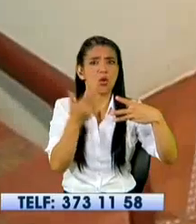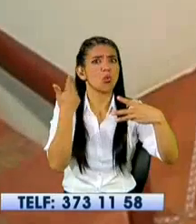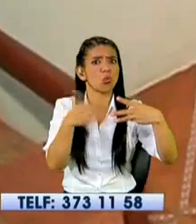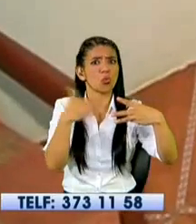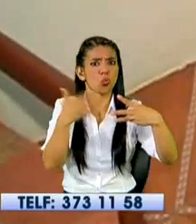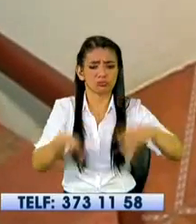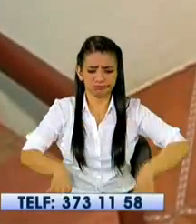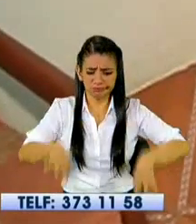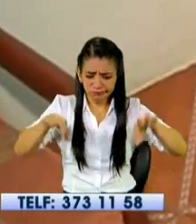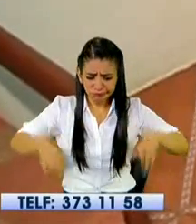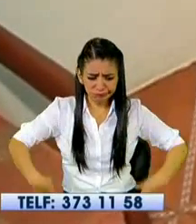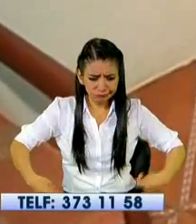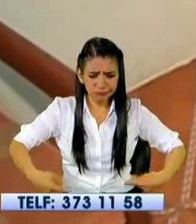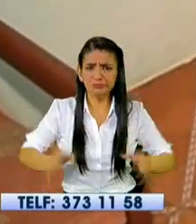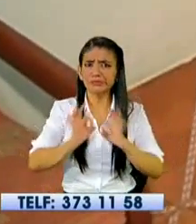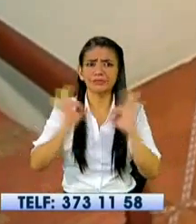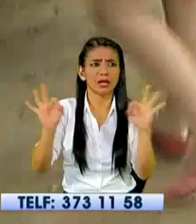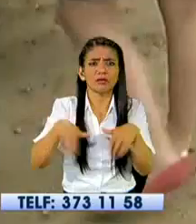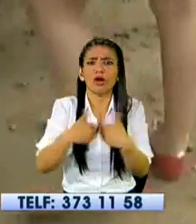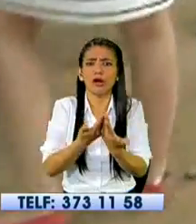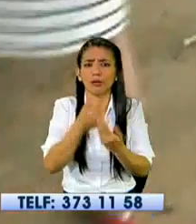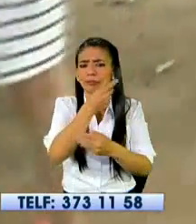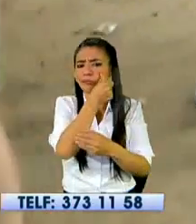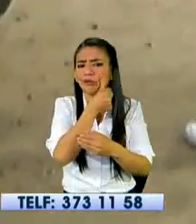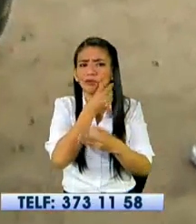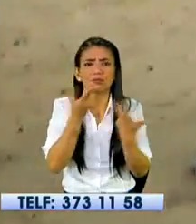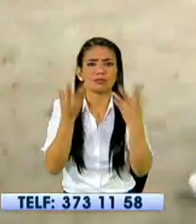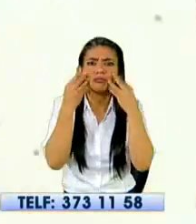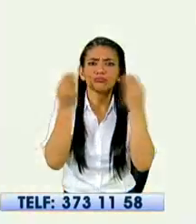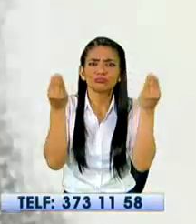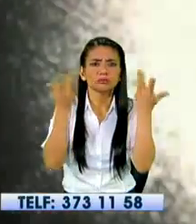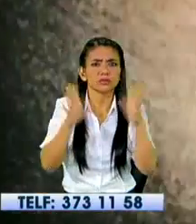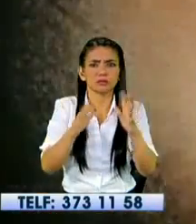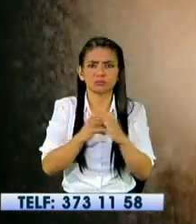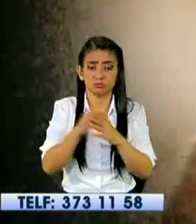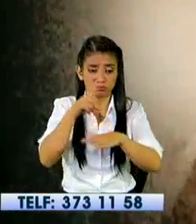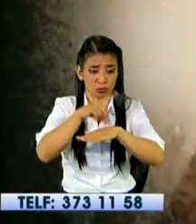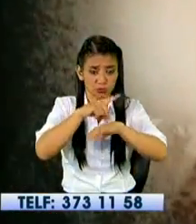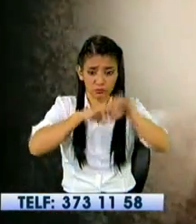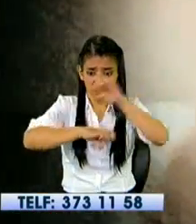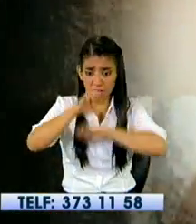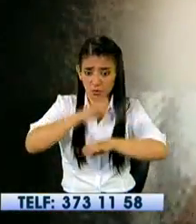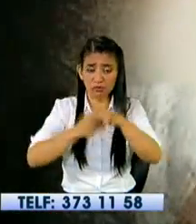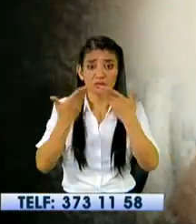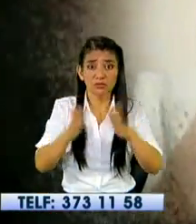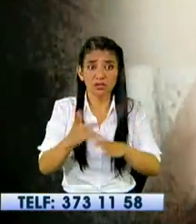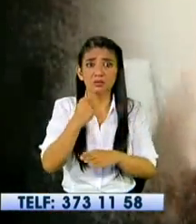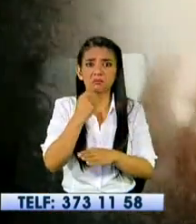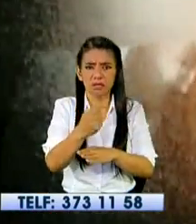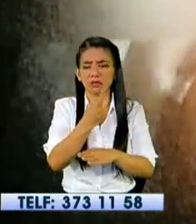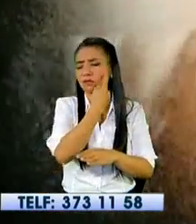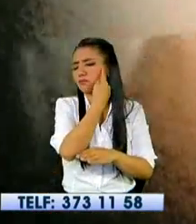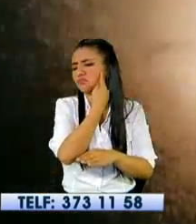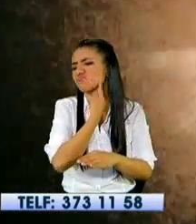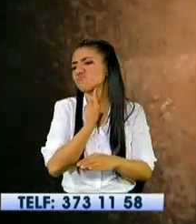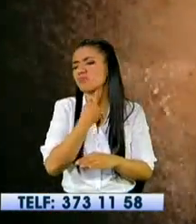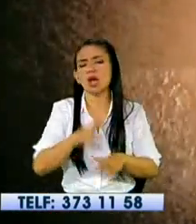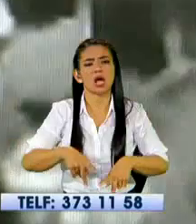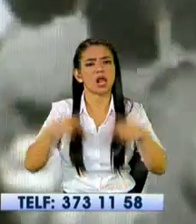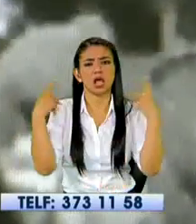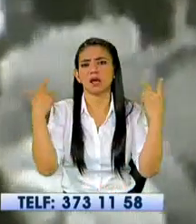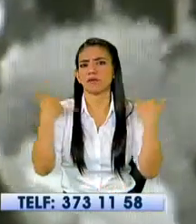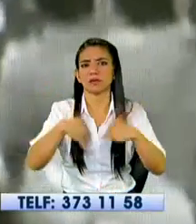estos incivilizados ataques. Ya me vieron el médico y me dijo que tendré mi cicatriz durante toda mi